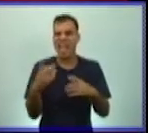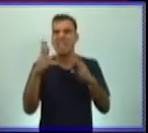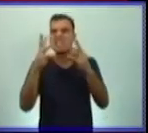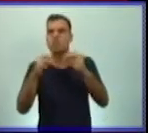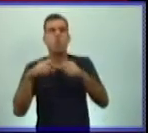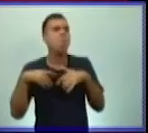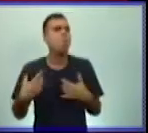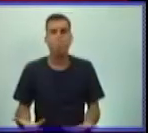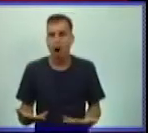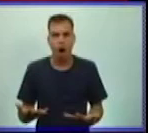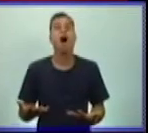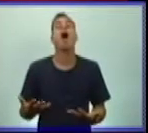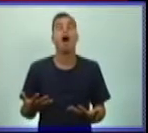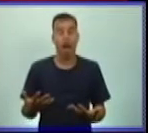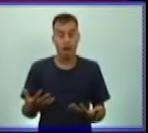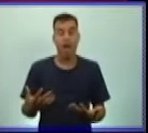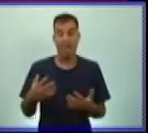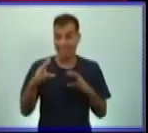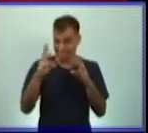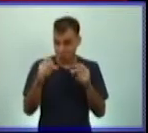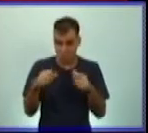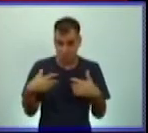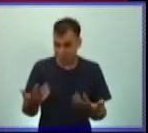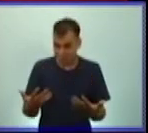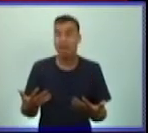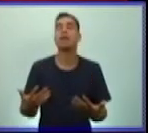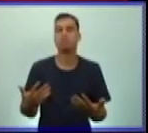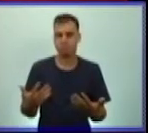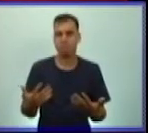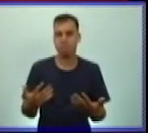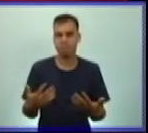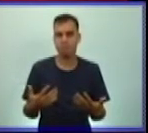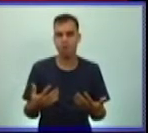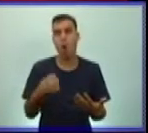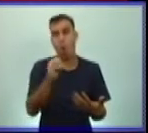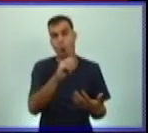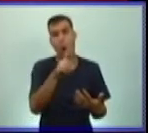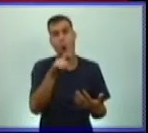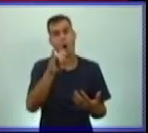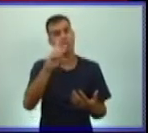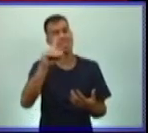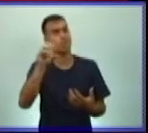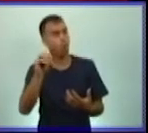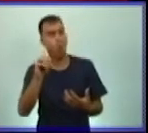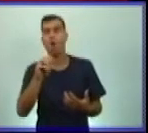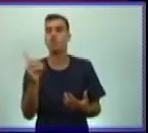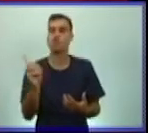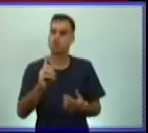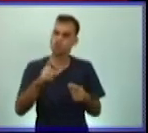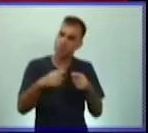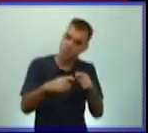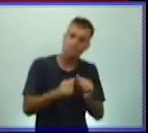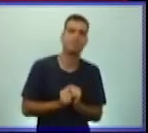esos casos se obtendrá como producto un óxido no metálico. Y vamos a analizar un ejemplo.